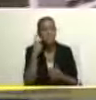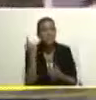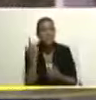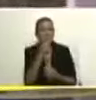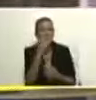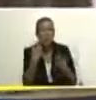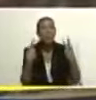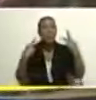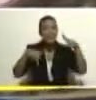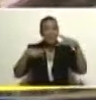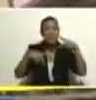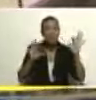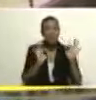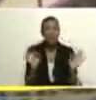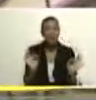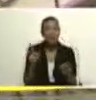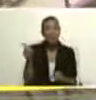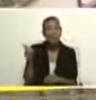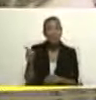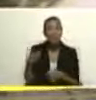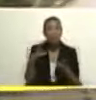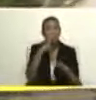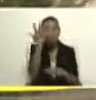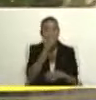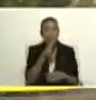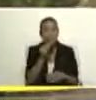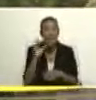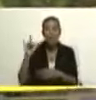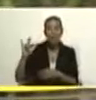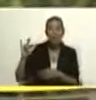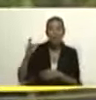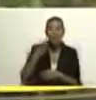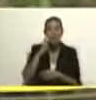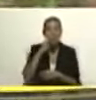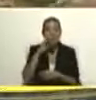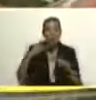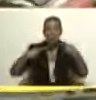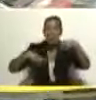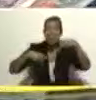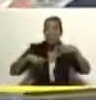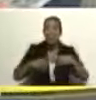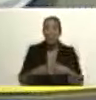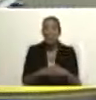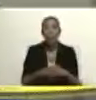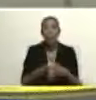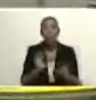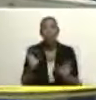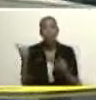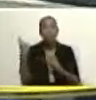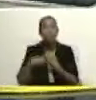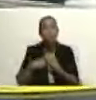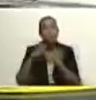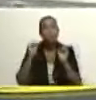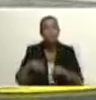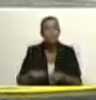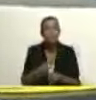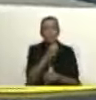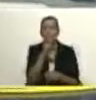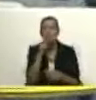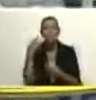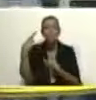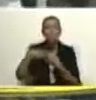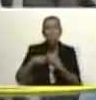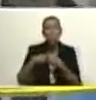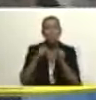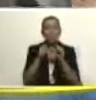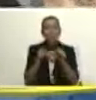tienen TikTok, ñañes, tienen TikTok, Instagram y Facebook. Y los convencí que me